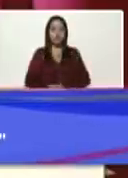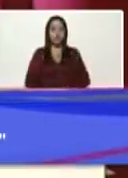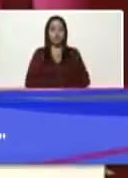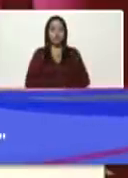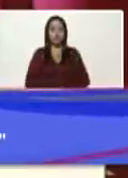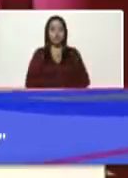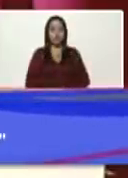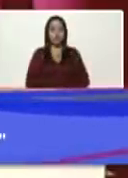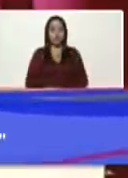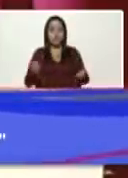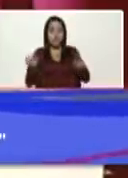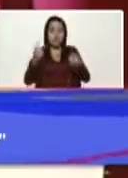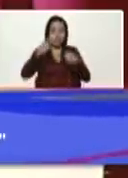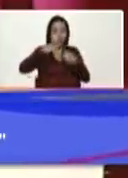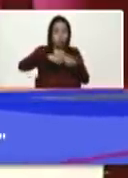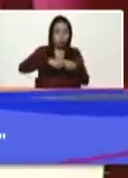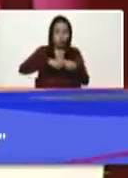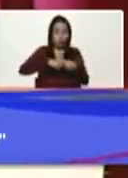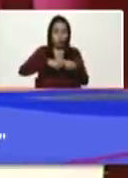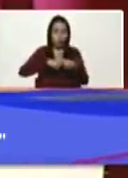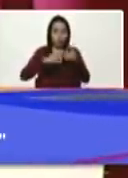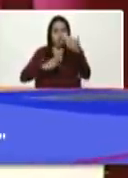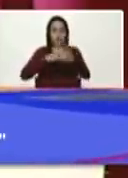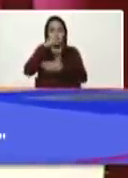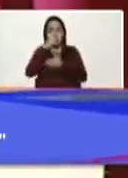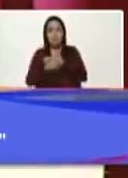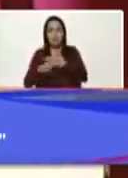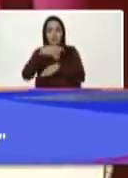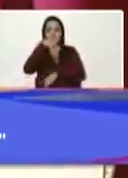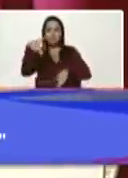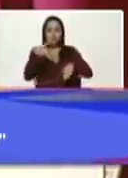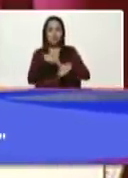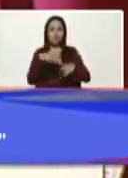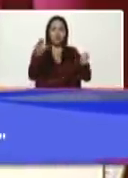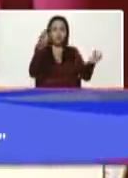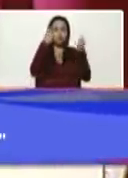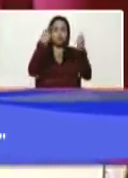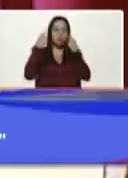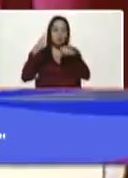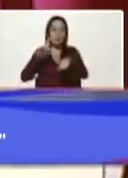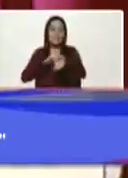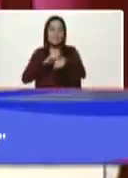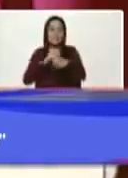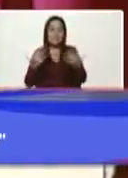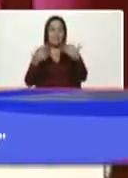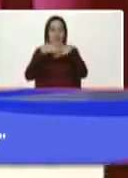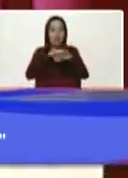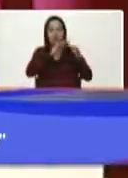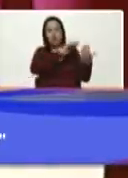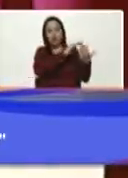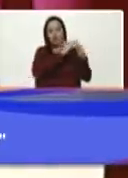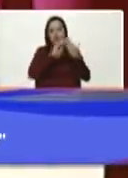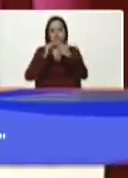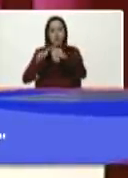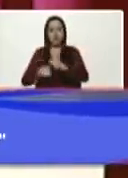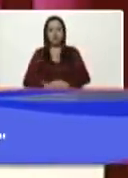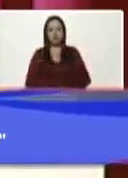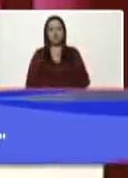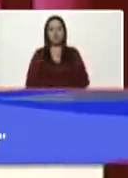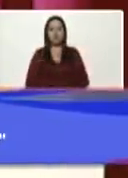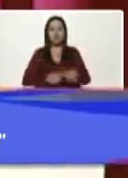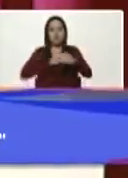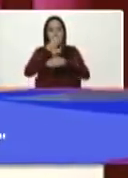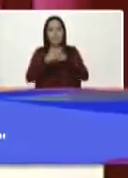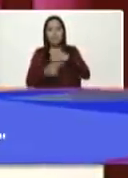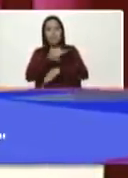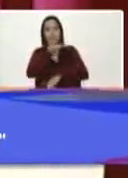de incluirnos en el Programa Nacional de Formación de Medicina Integral Comunitaria, en el Programa